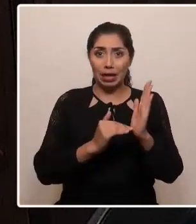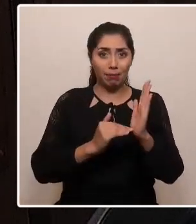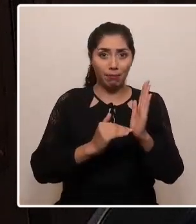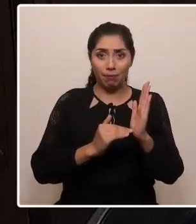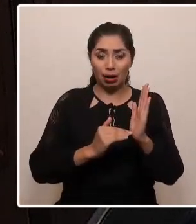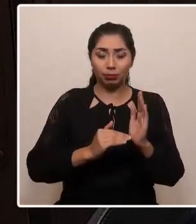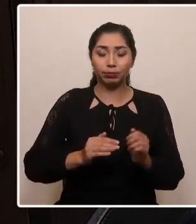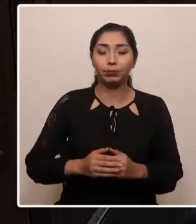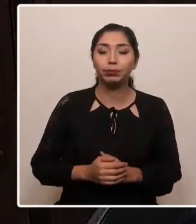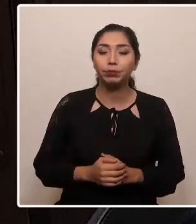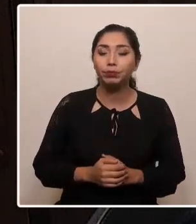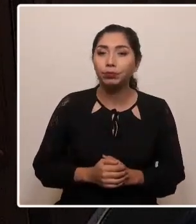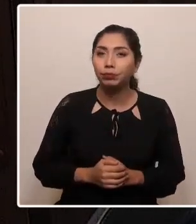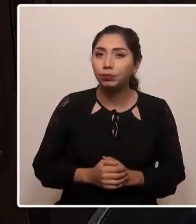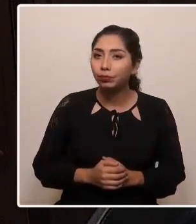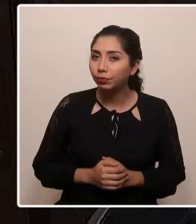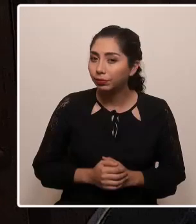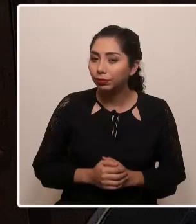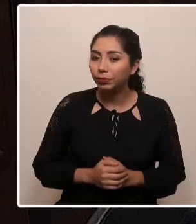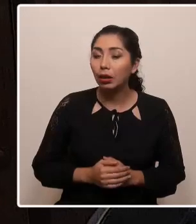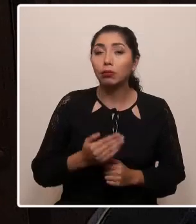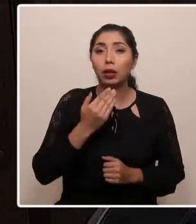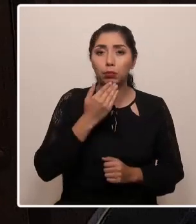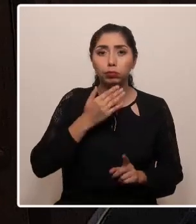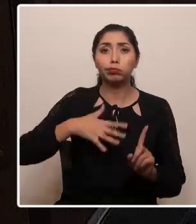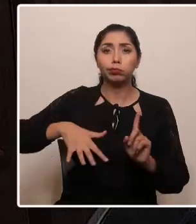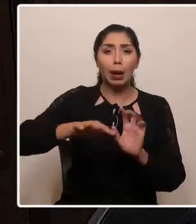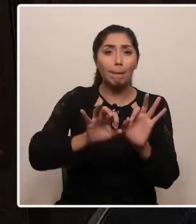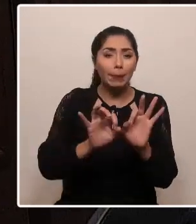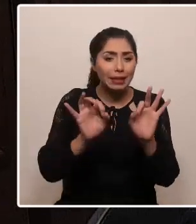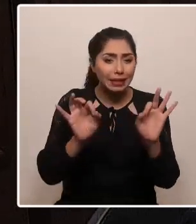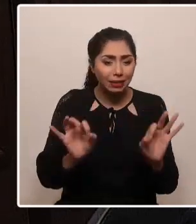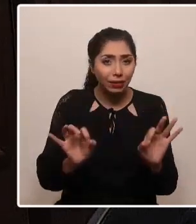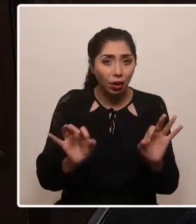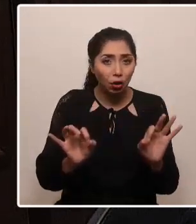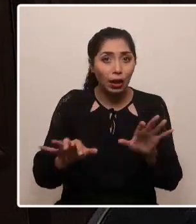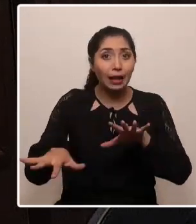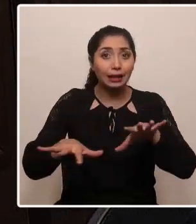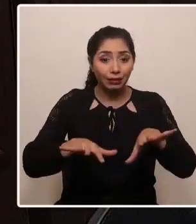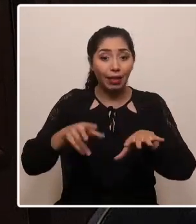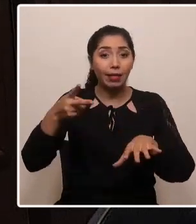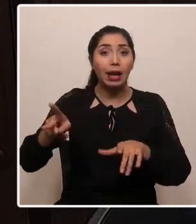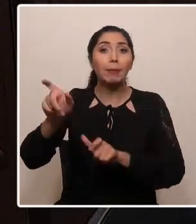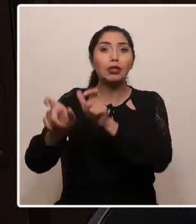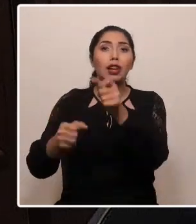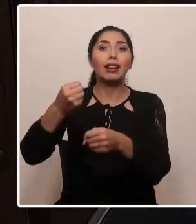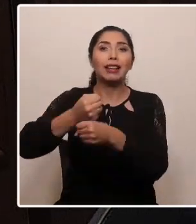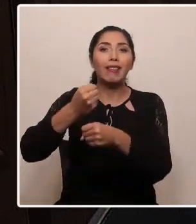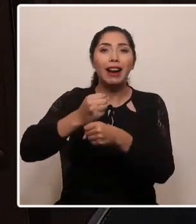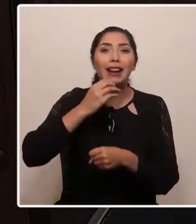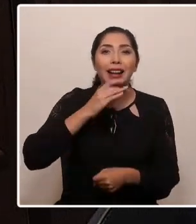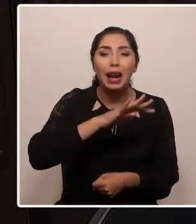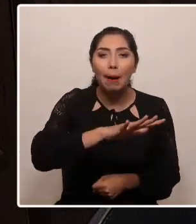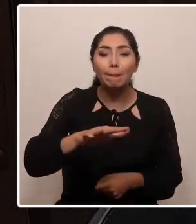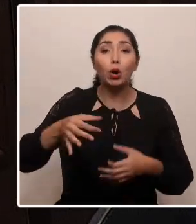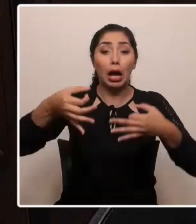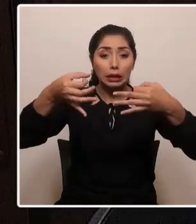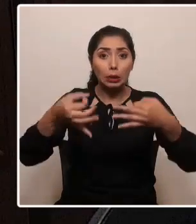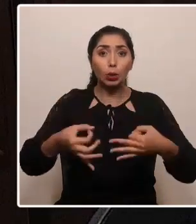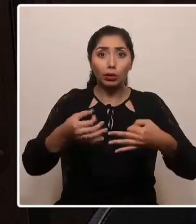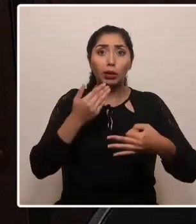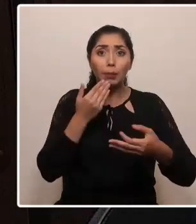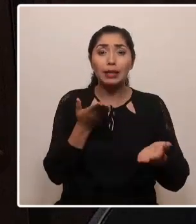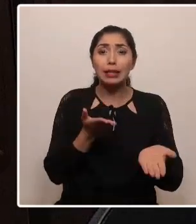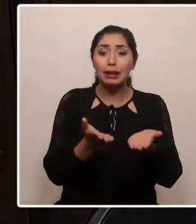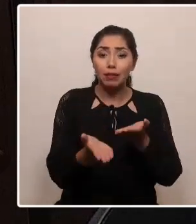la necesidad de considerar las condiciones específicas de la actividad que ejercen las y los trabajadores rurales y asegurando la cobertura de prestación a las personas que